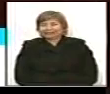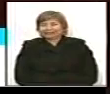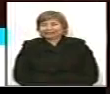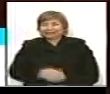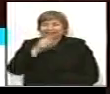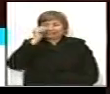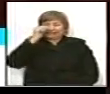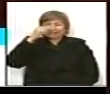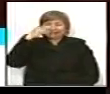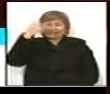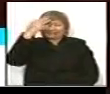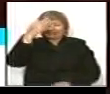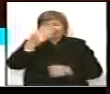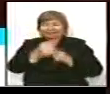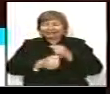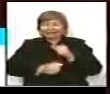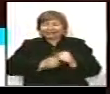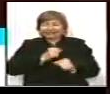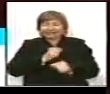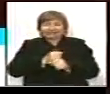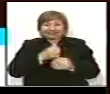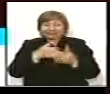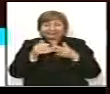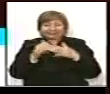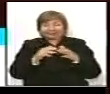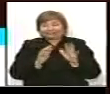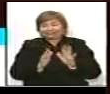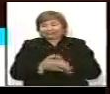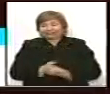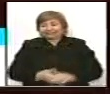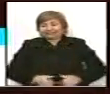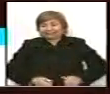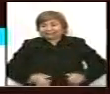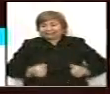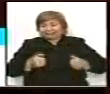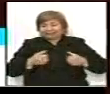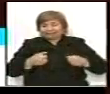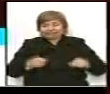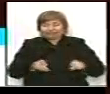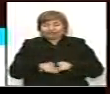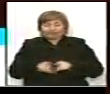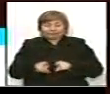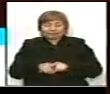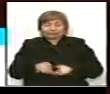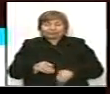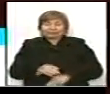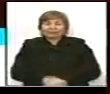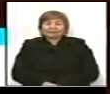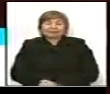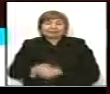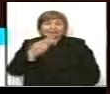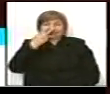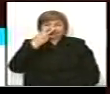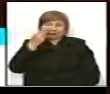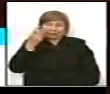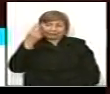hacia el año, el que sea, ¿no? Varía también. Y de ahí miren atrás.